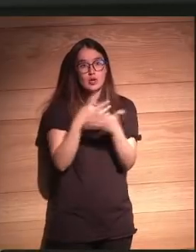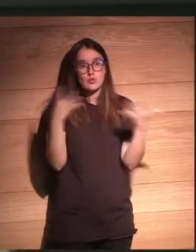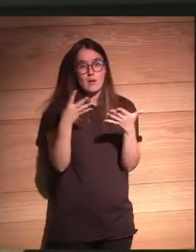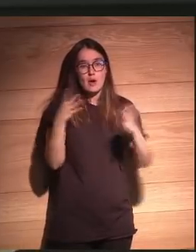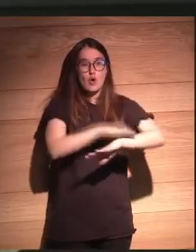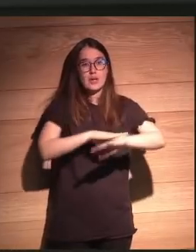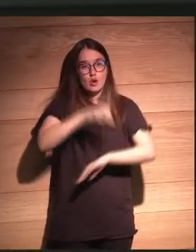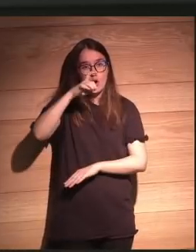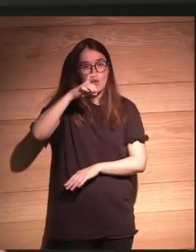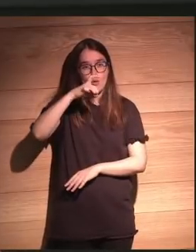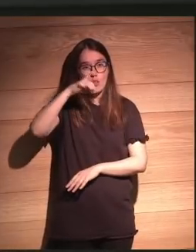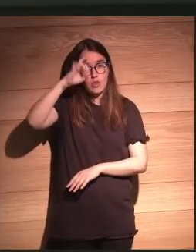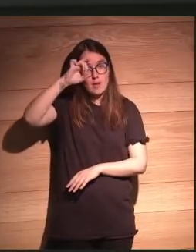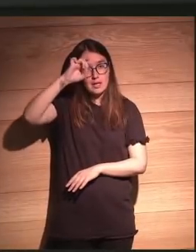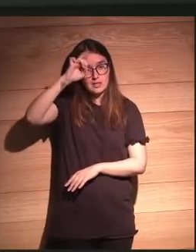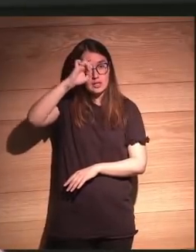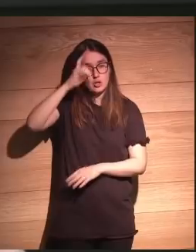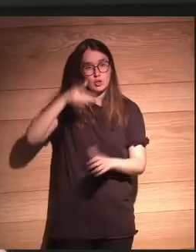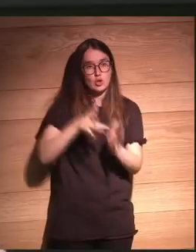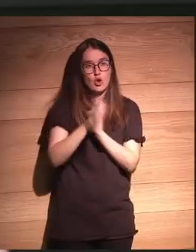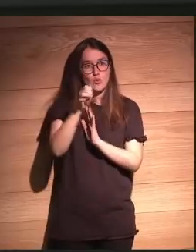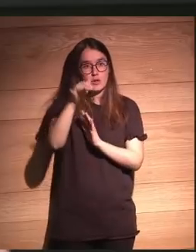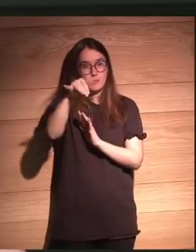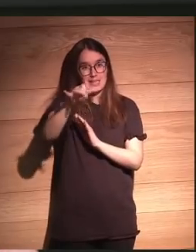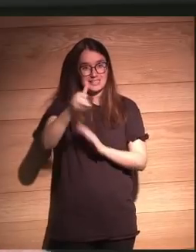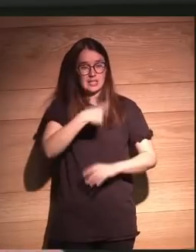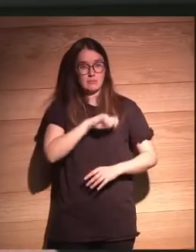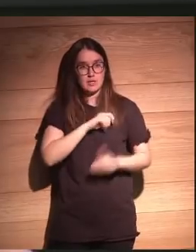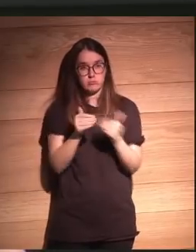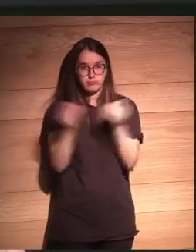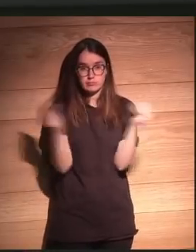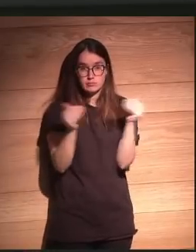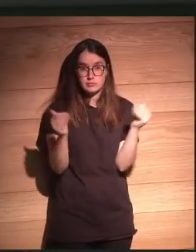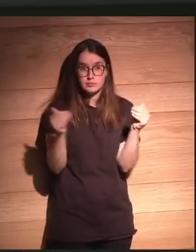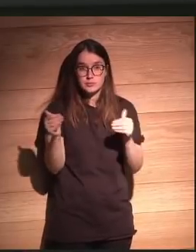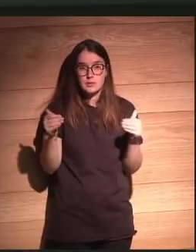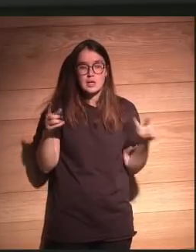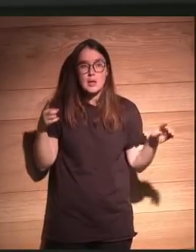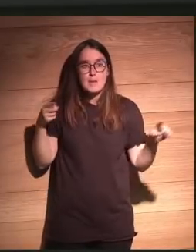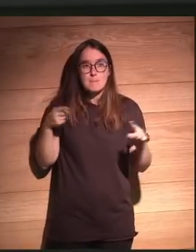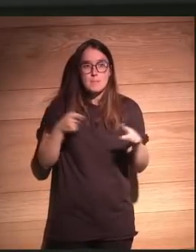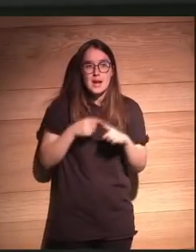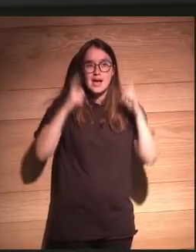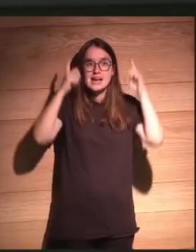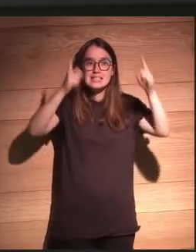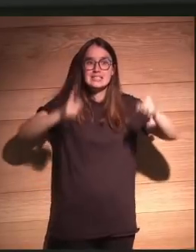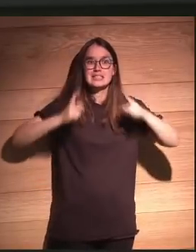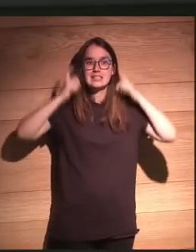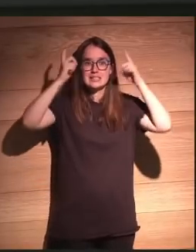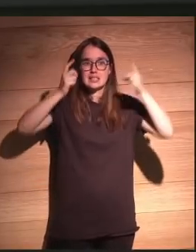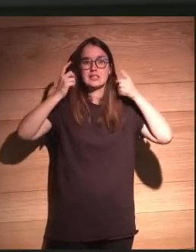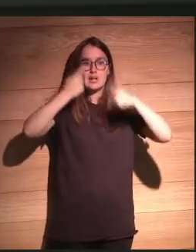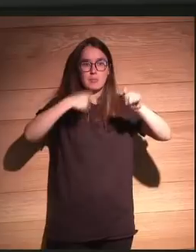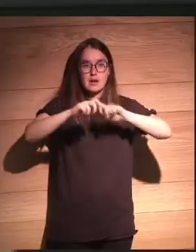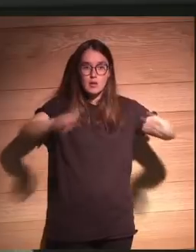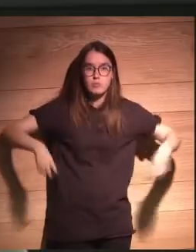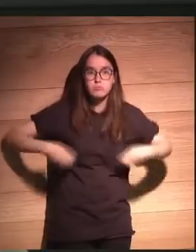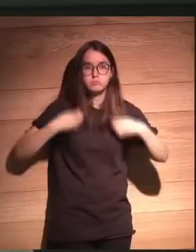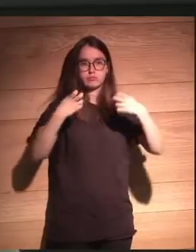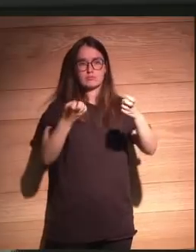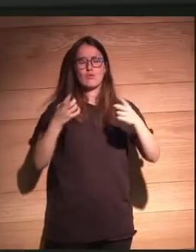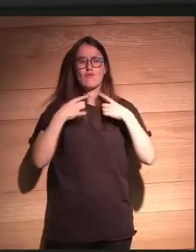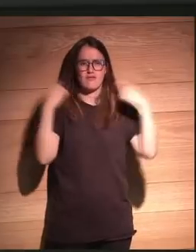Zapatero introduce la figura de las SOCIMIs en este país, para, digamos, intentar revitalizar el mercado, y es un